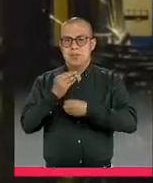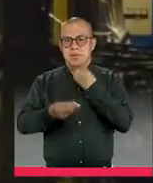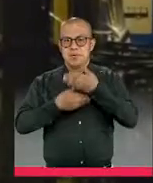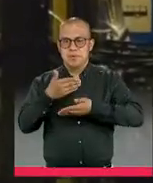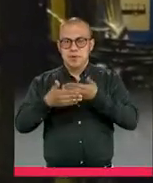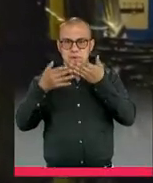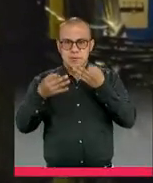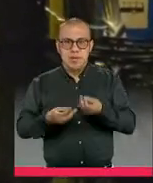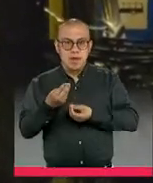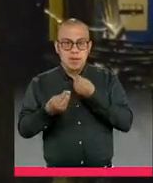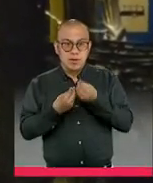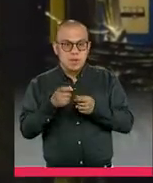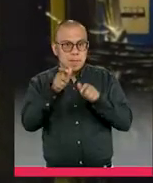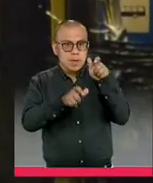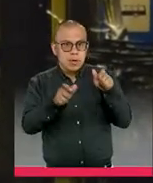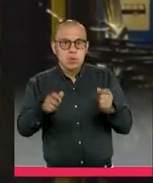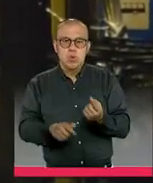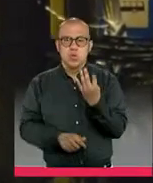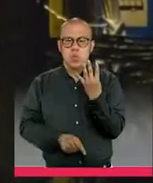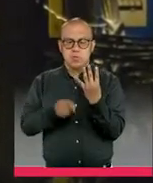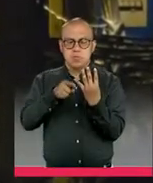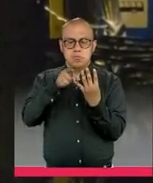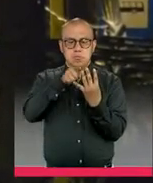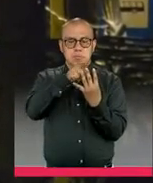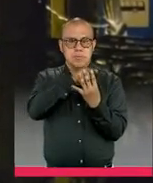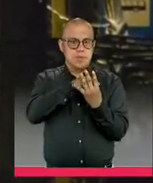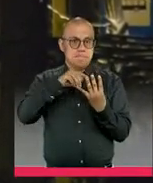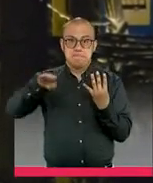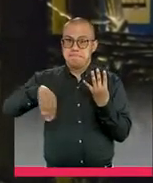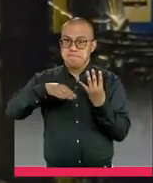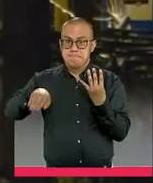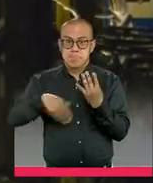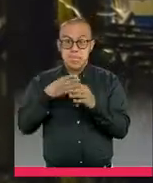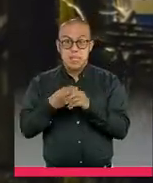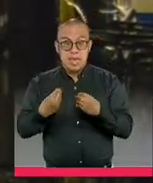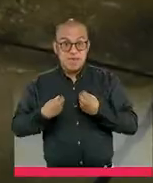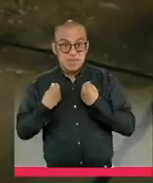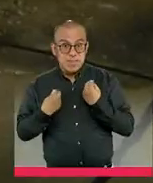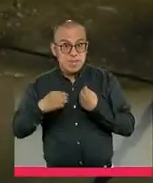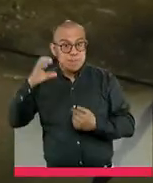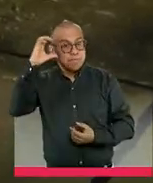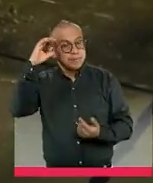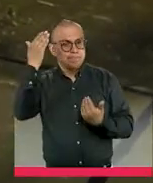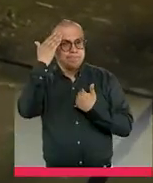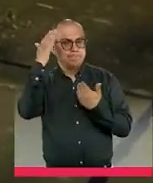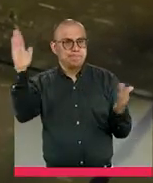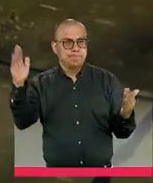denuncia hecha acerca del paradero de 4 personas ni ninguna prueba de supervivencia.